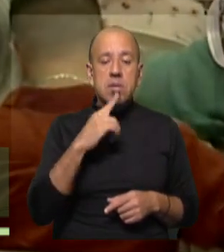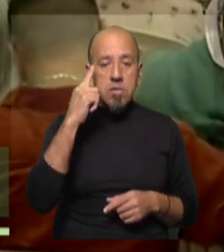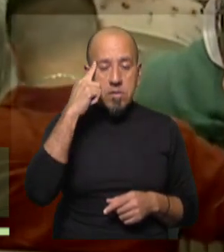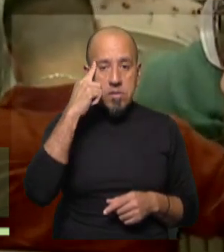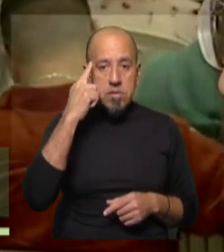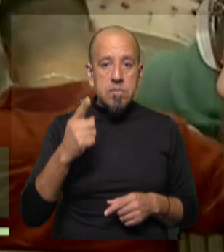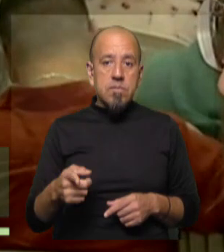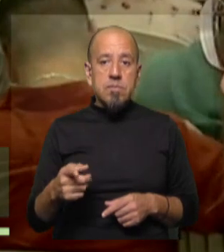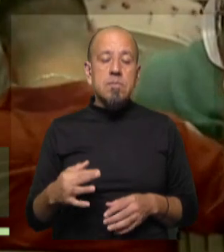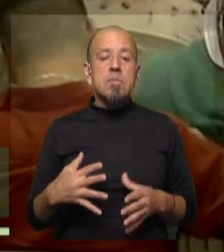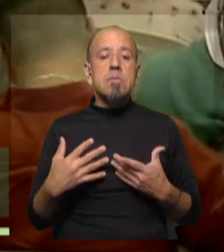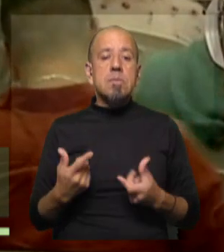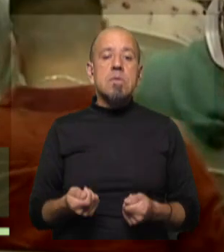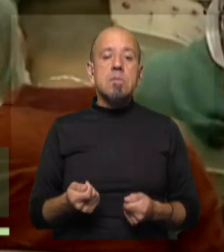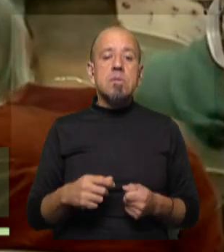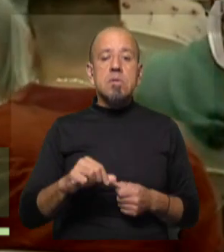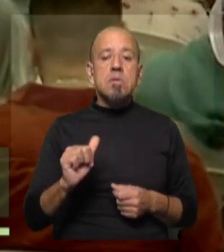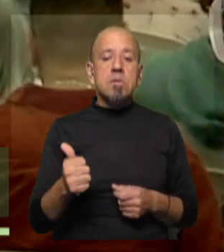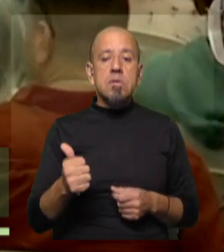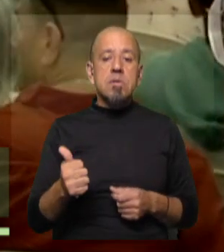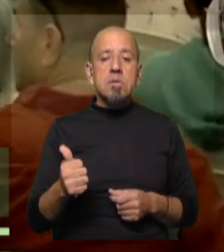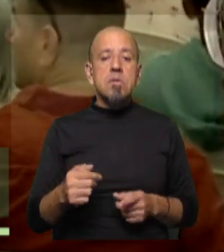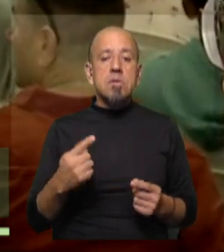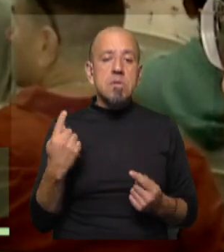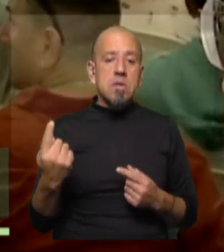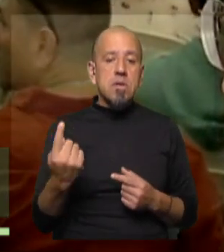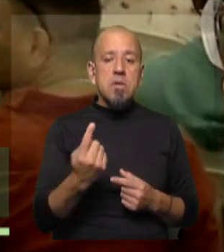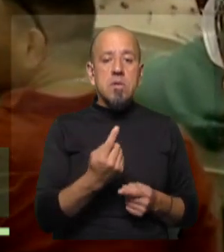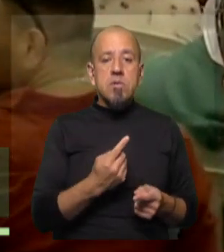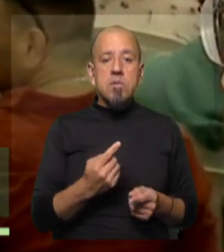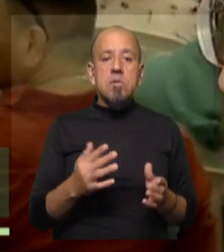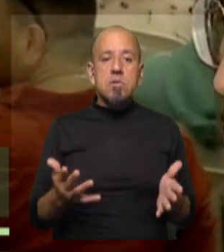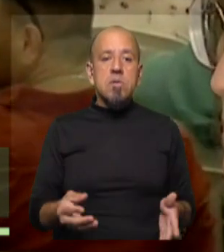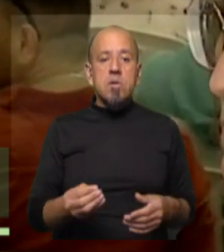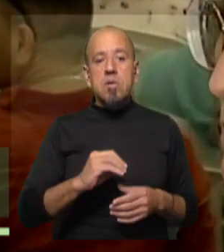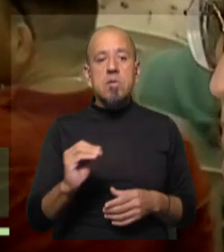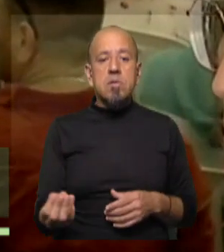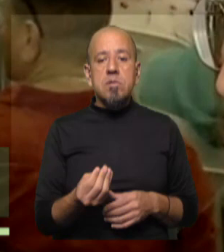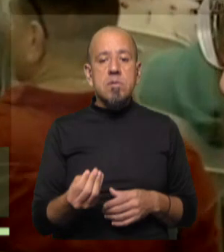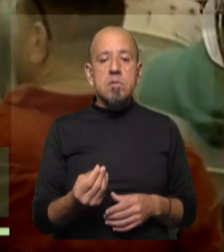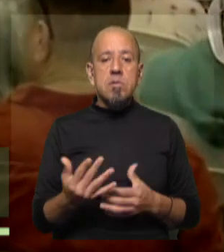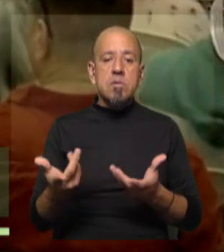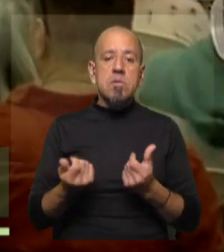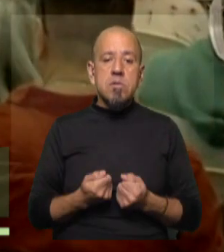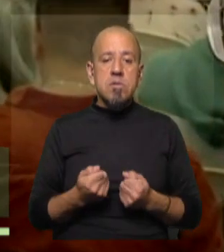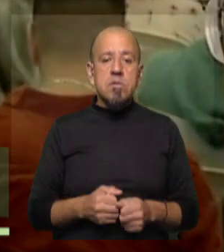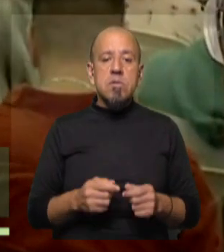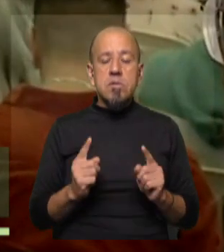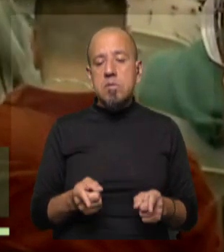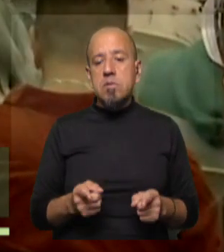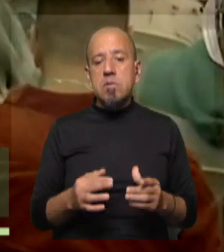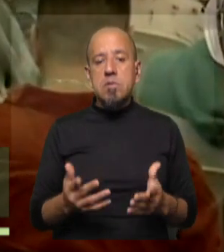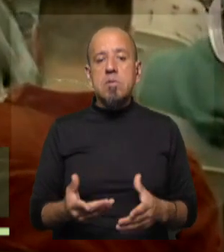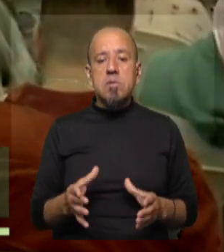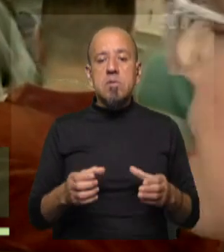a lo mejor los ayudamos a ganar, cada uno en su lugar. Y si les toca perder, tendrán que ayudar. Así funciona un